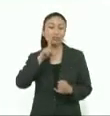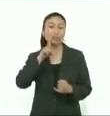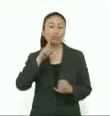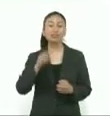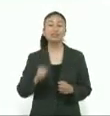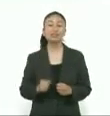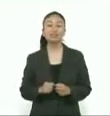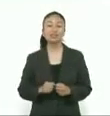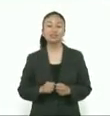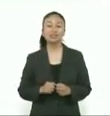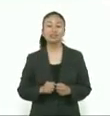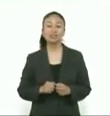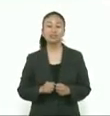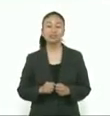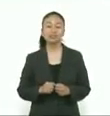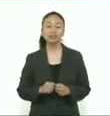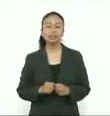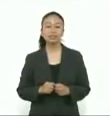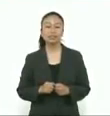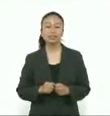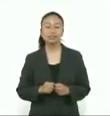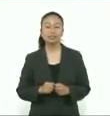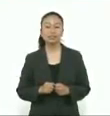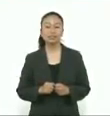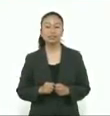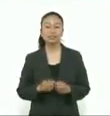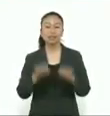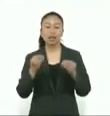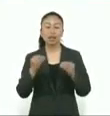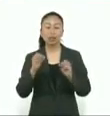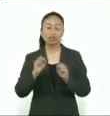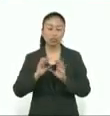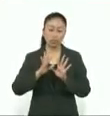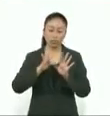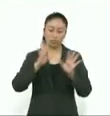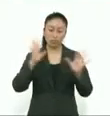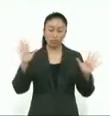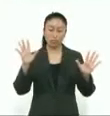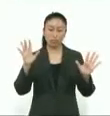queremos ser muy claras y muy enfáticas.